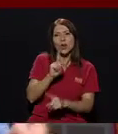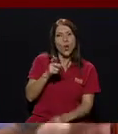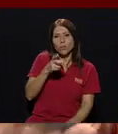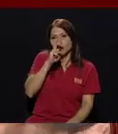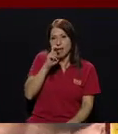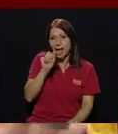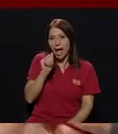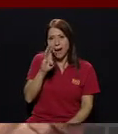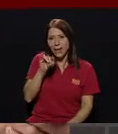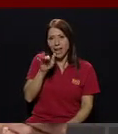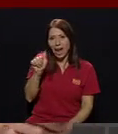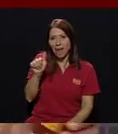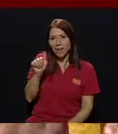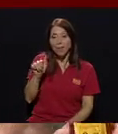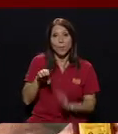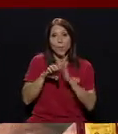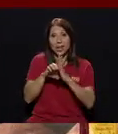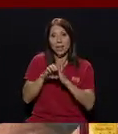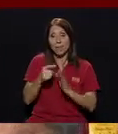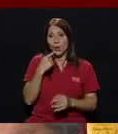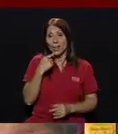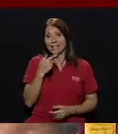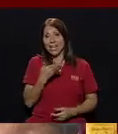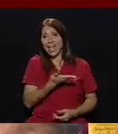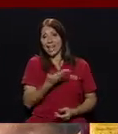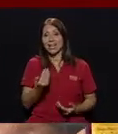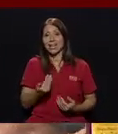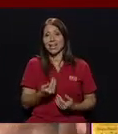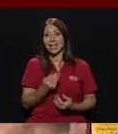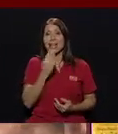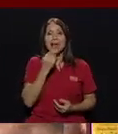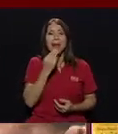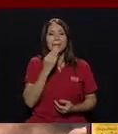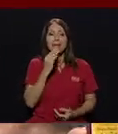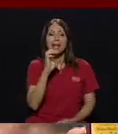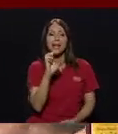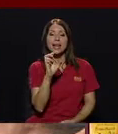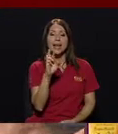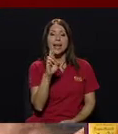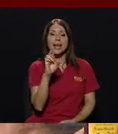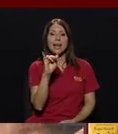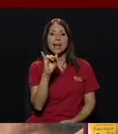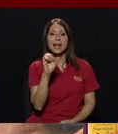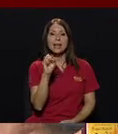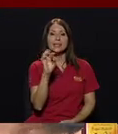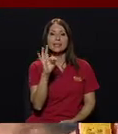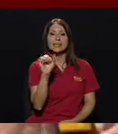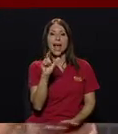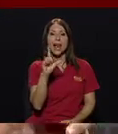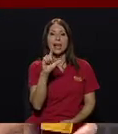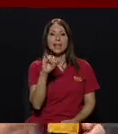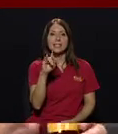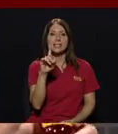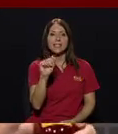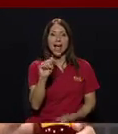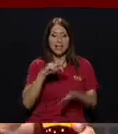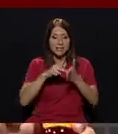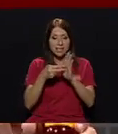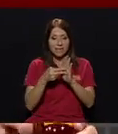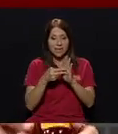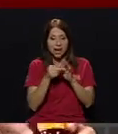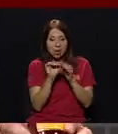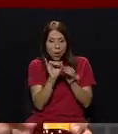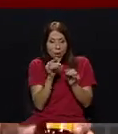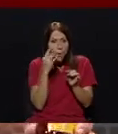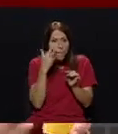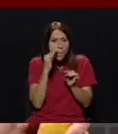Por ejemplo, lo que él decía, que la miel cristaliza, sí. O sea, la miel en más de un 95% de los casos puede cristalizar. Y eso que vemos